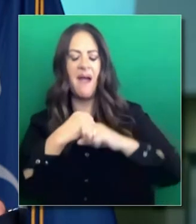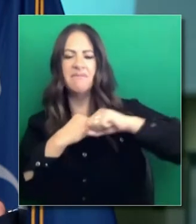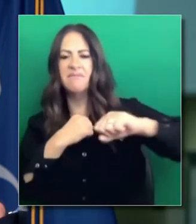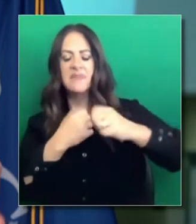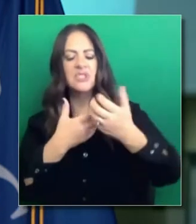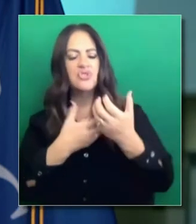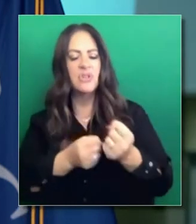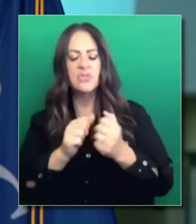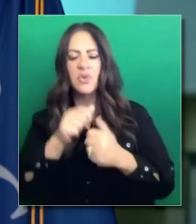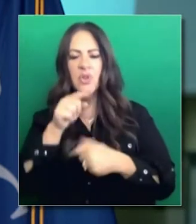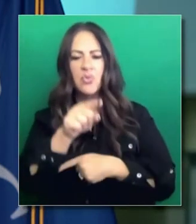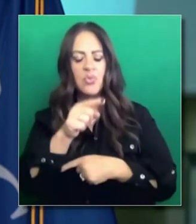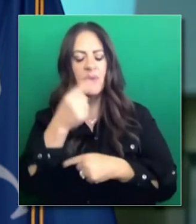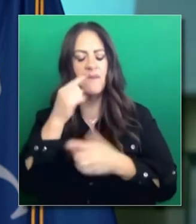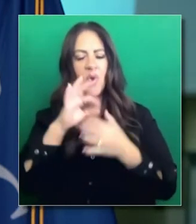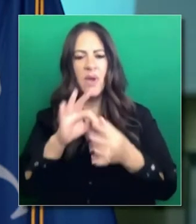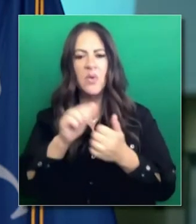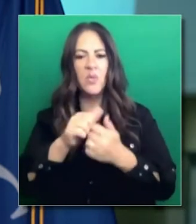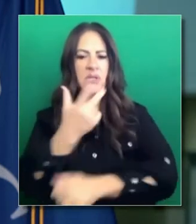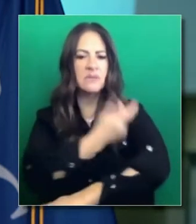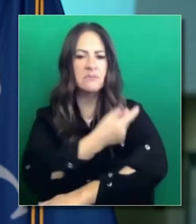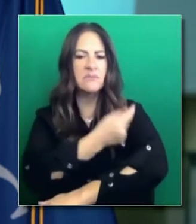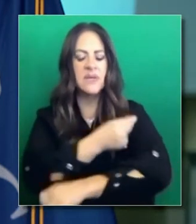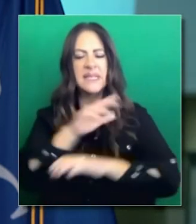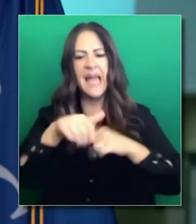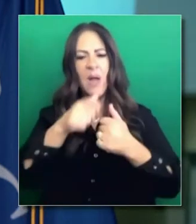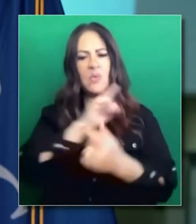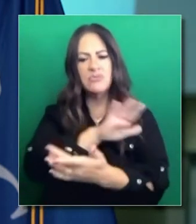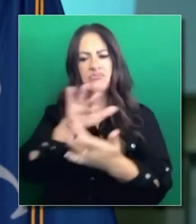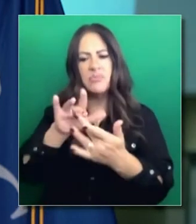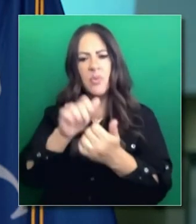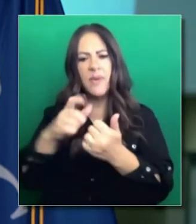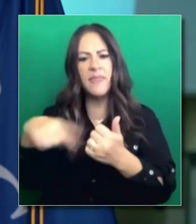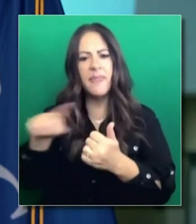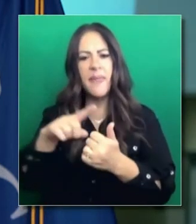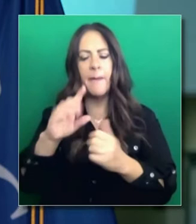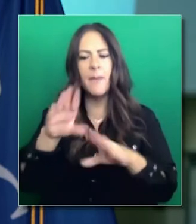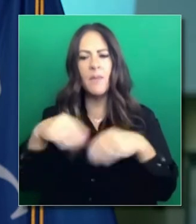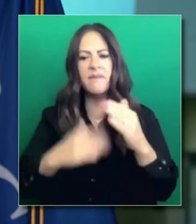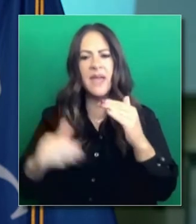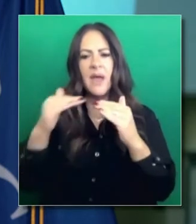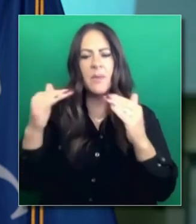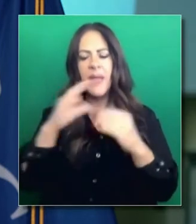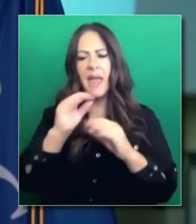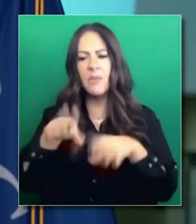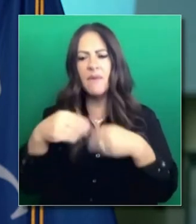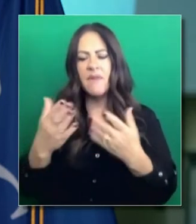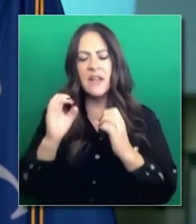a la población de latinos. Quiero saber cómo van ustedes a llenar esa brecha.